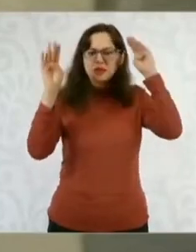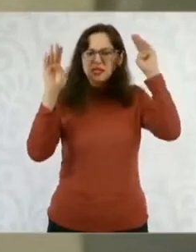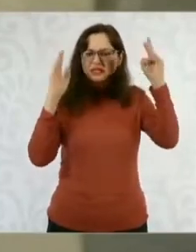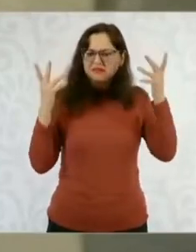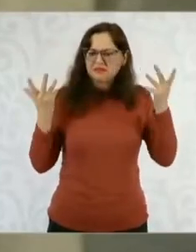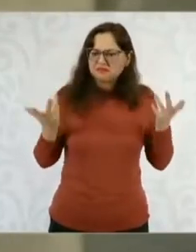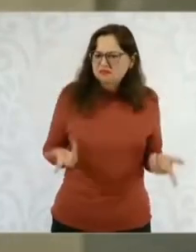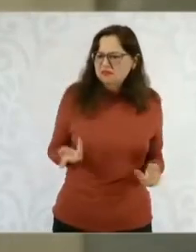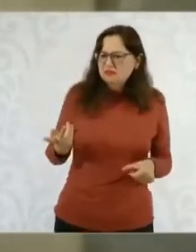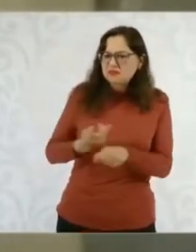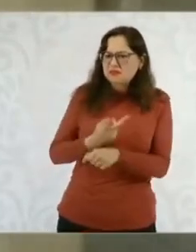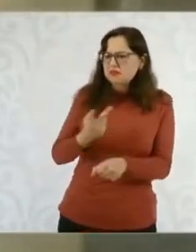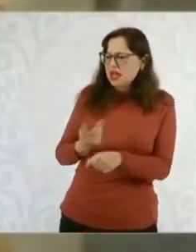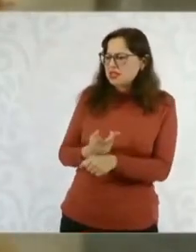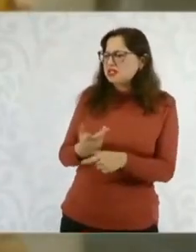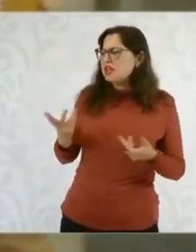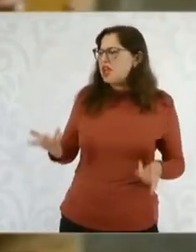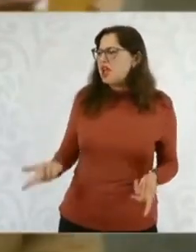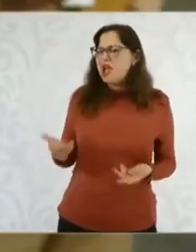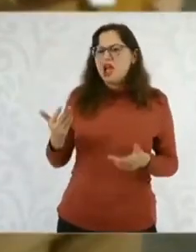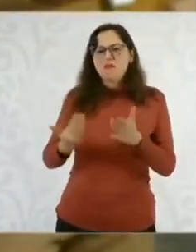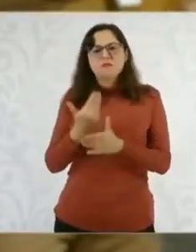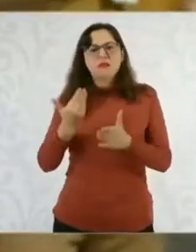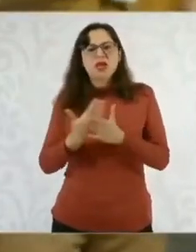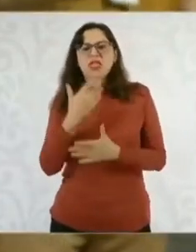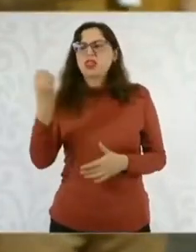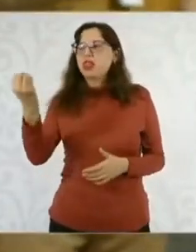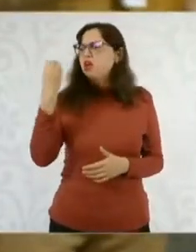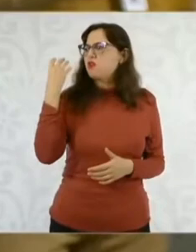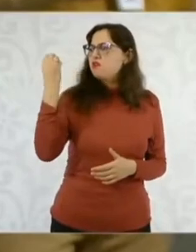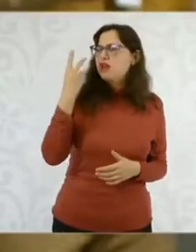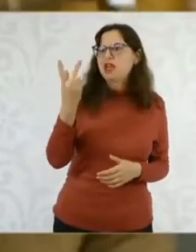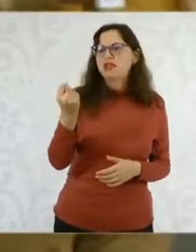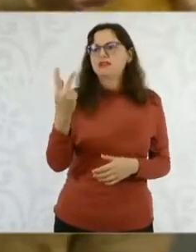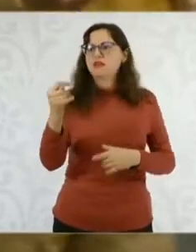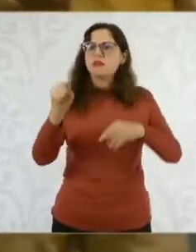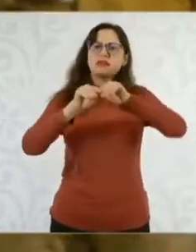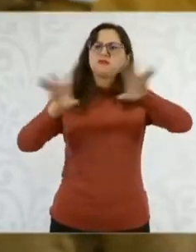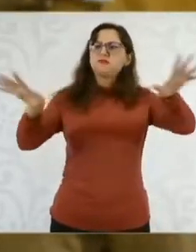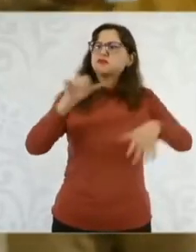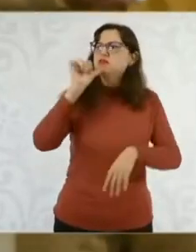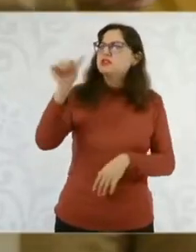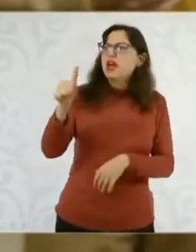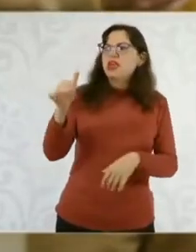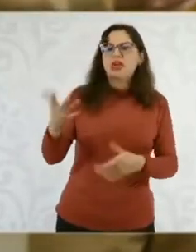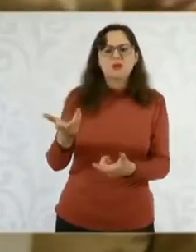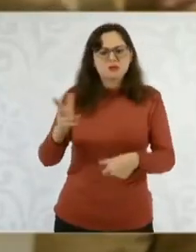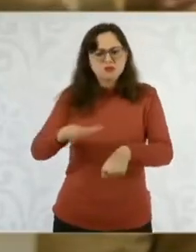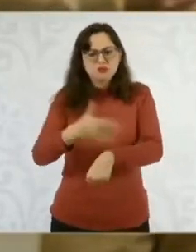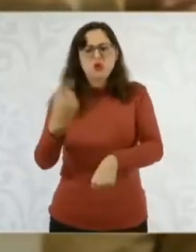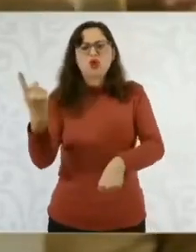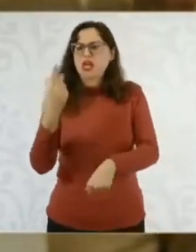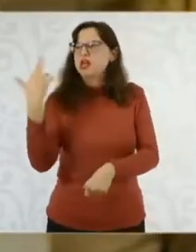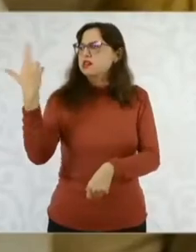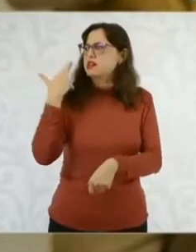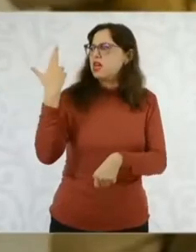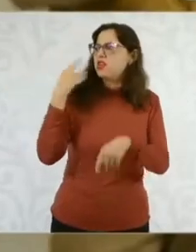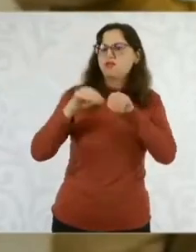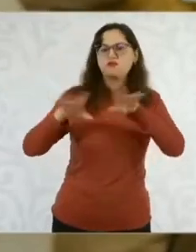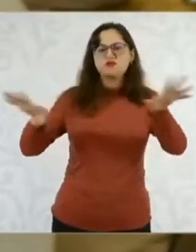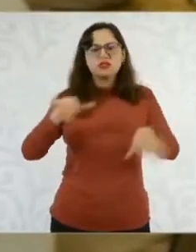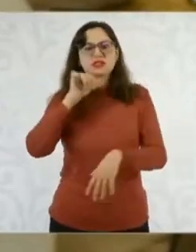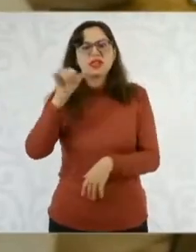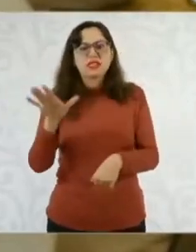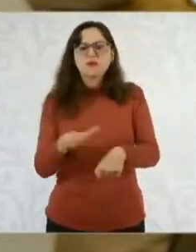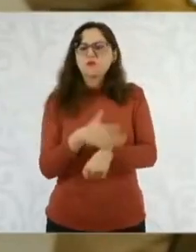o escuchar la mañanera en todos los medios públicos? Esa es otra de las preguntas que han hecho. Por ejemplo, el día de